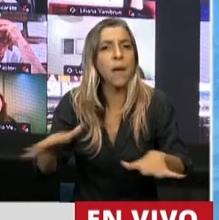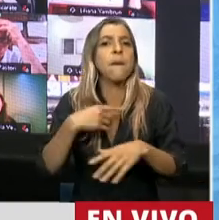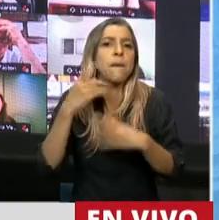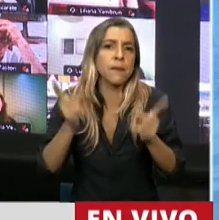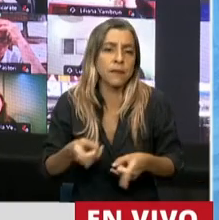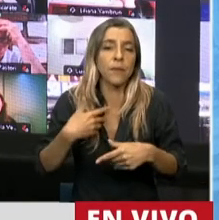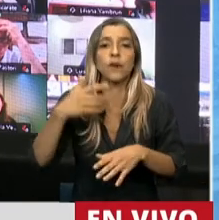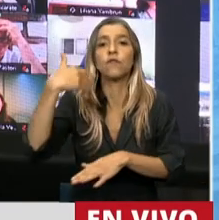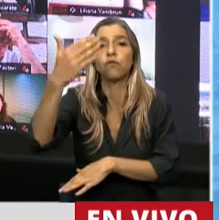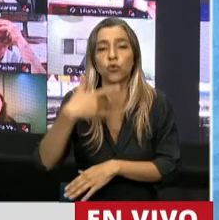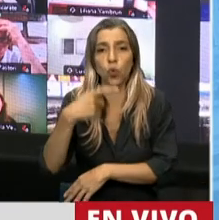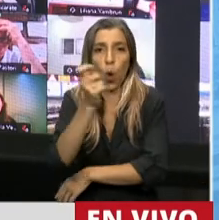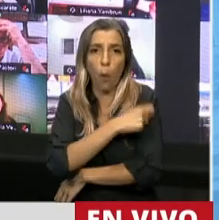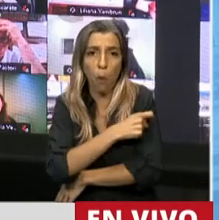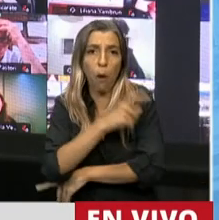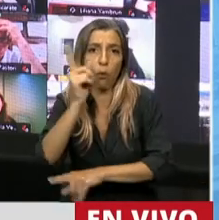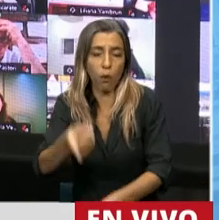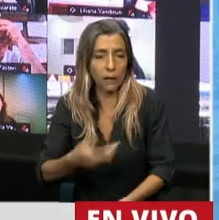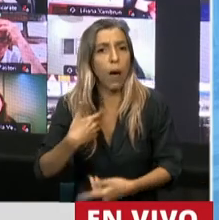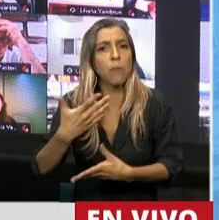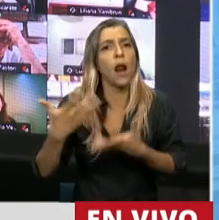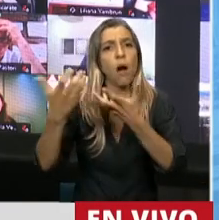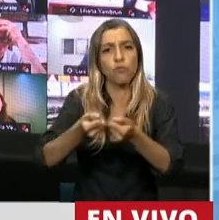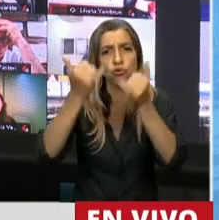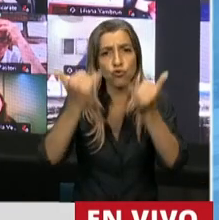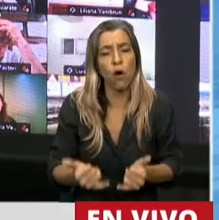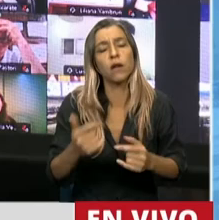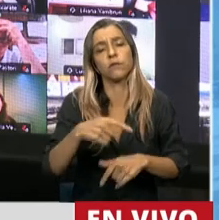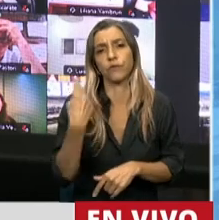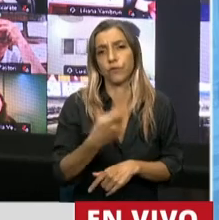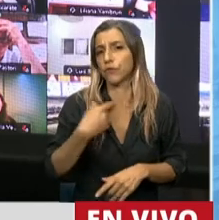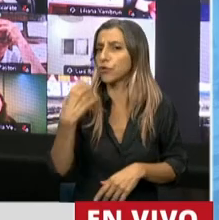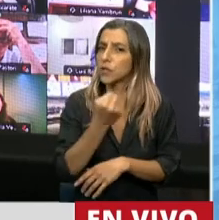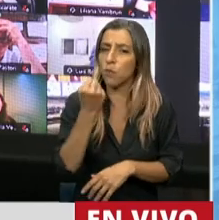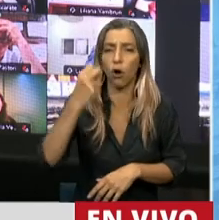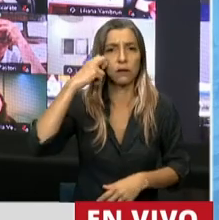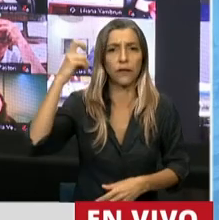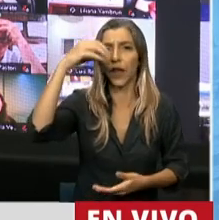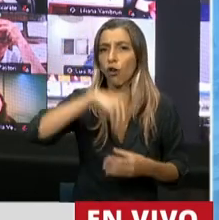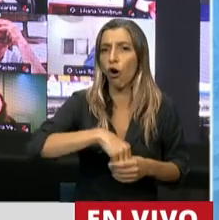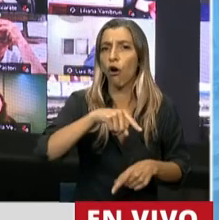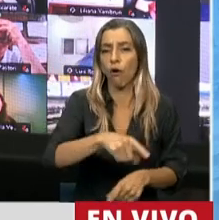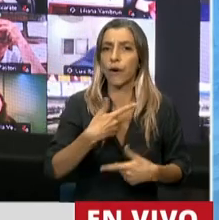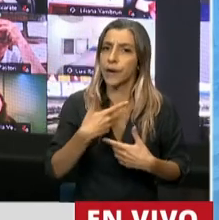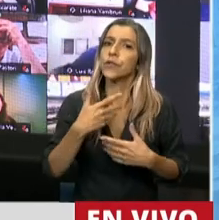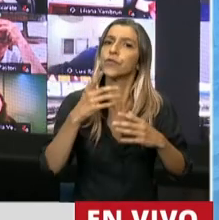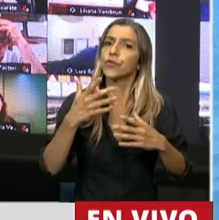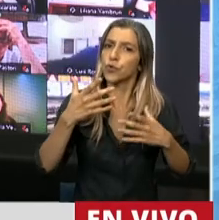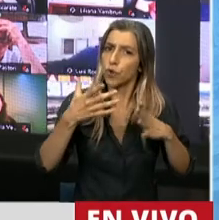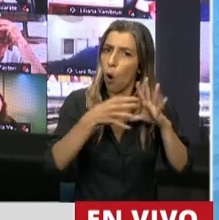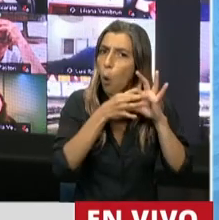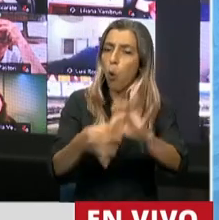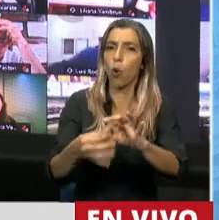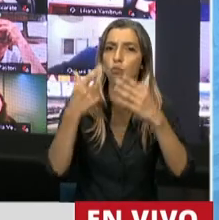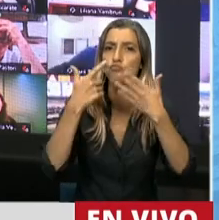la vacuna, me parece que de la Cámara de Diputados tenemos que expresarnos con contundencia. Por eso esta cuestión de privilegio, señor presidente, y por eso